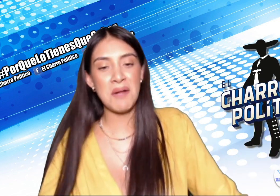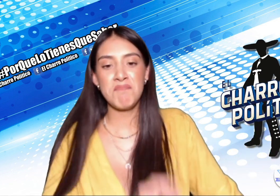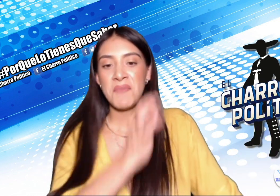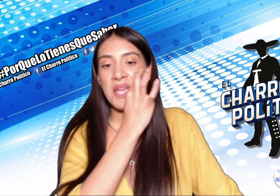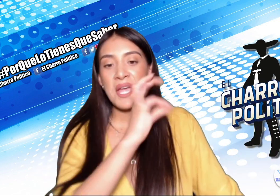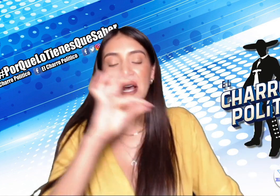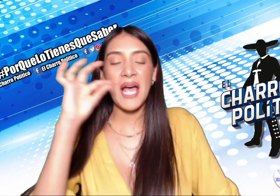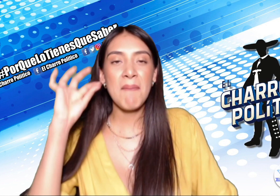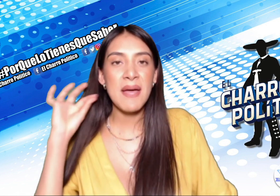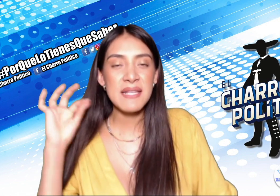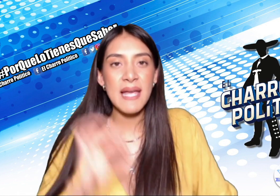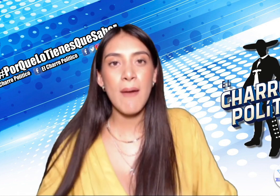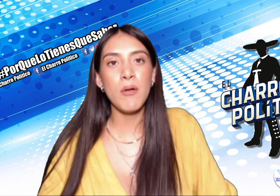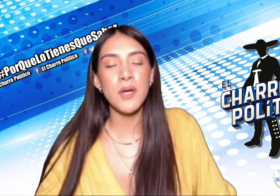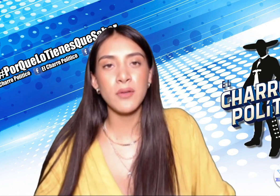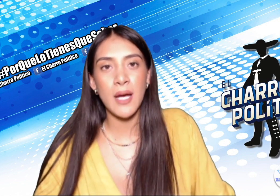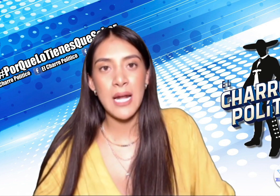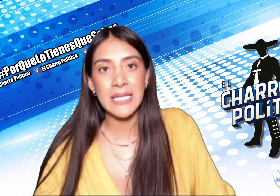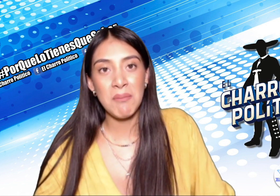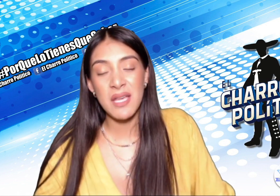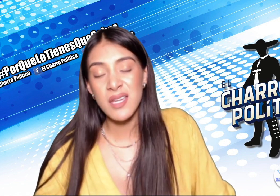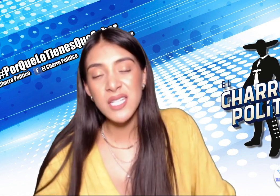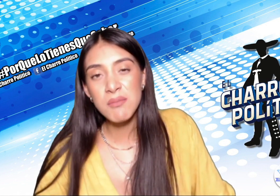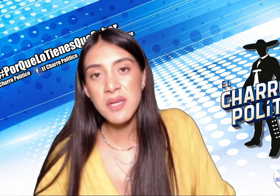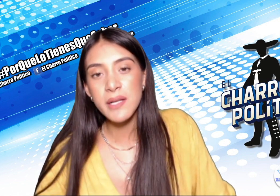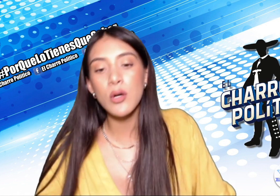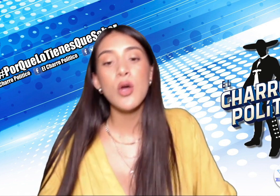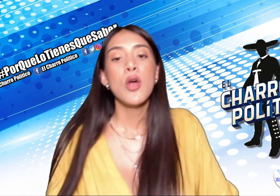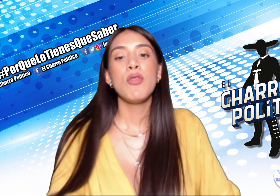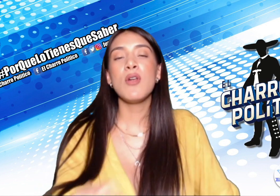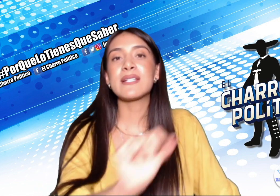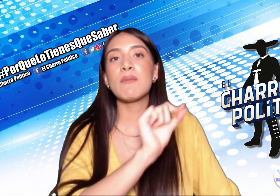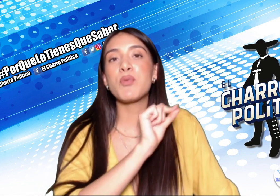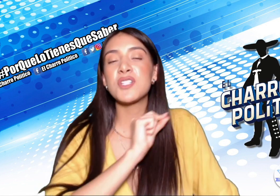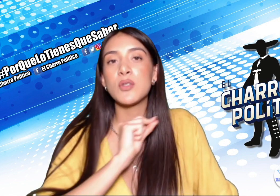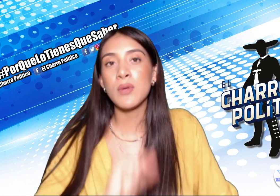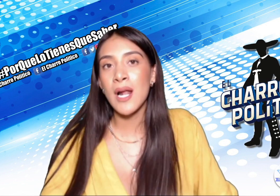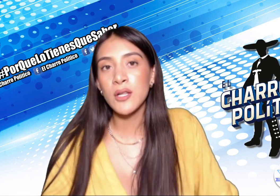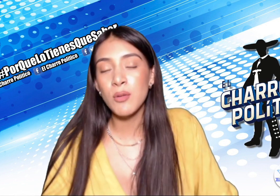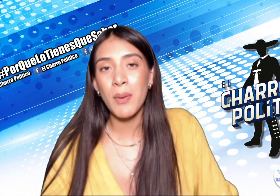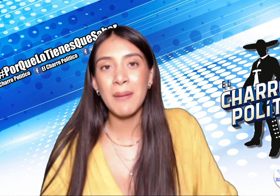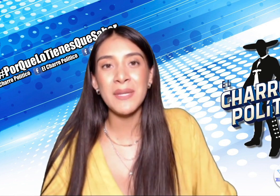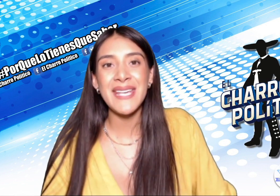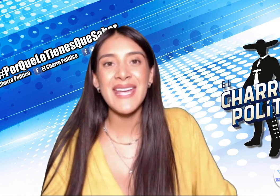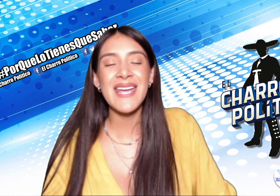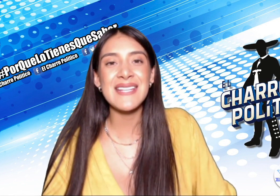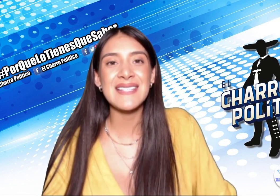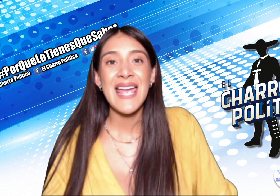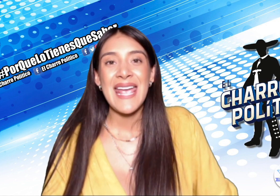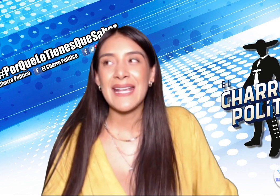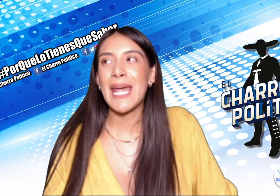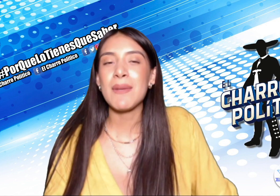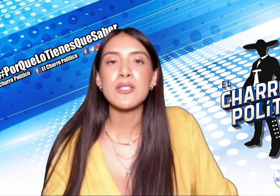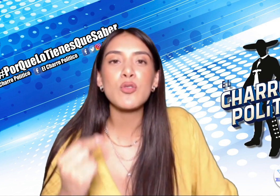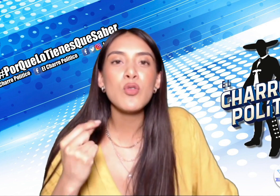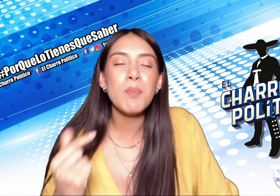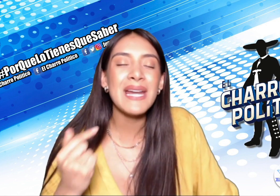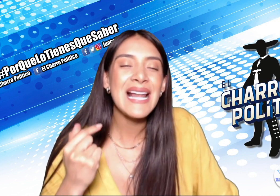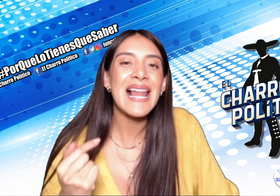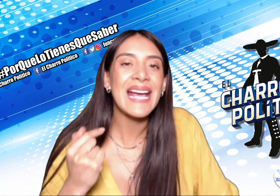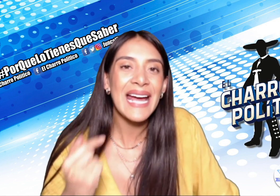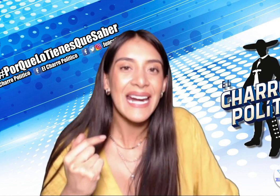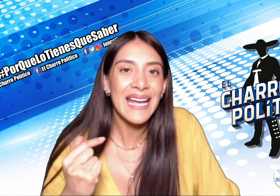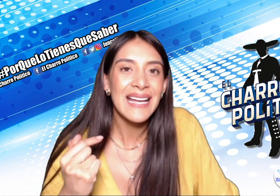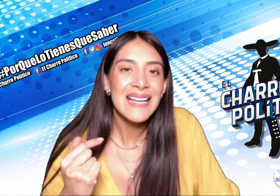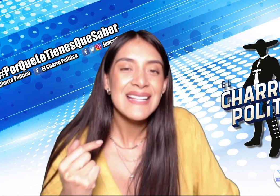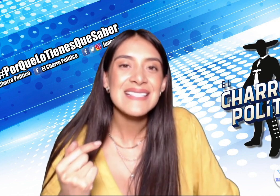Y miren, jamás ha volvido a tocar el tema, y aquí en México no les han puesto un alto. Para mí es que me escupan